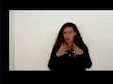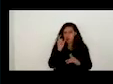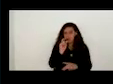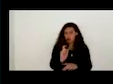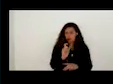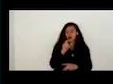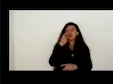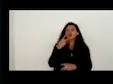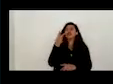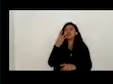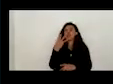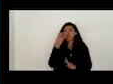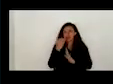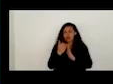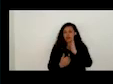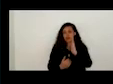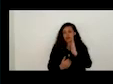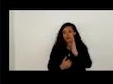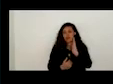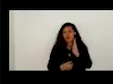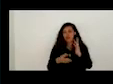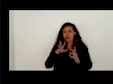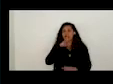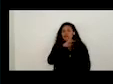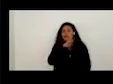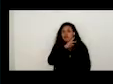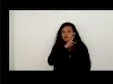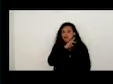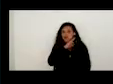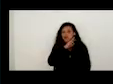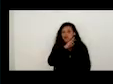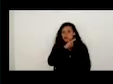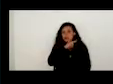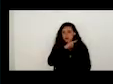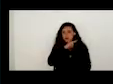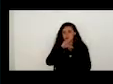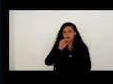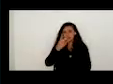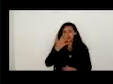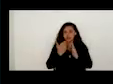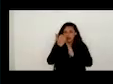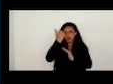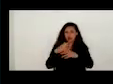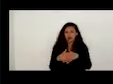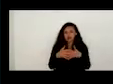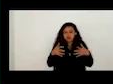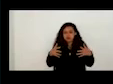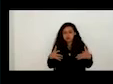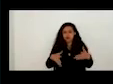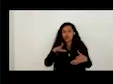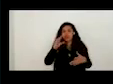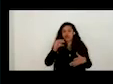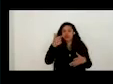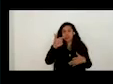del 3 sería realmente preocupante. Arriba del 85 es sobrepeso y arriba de